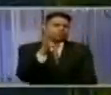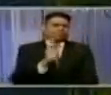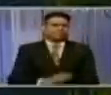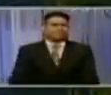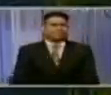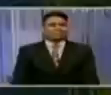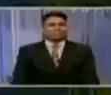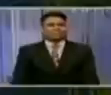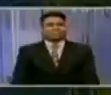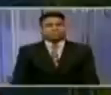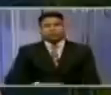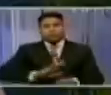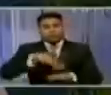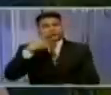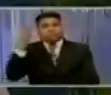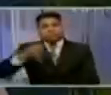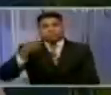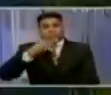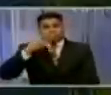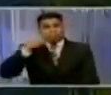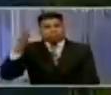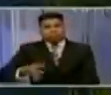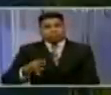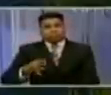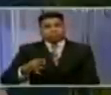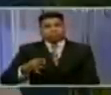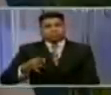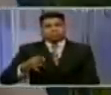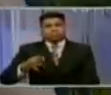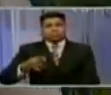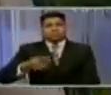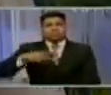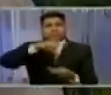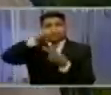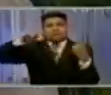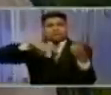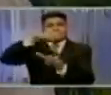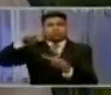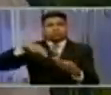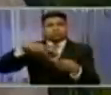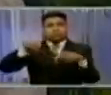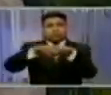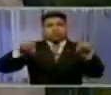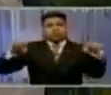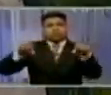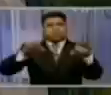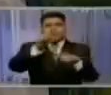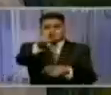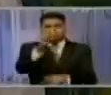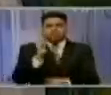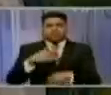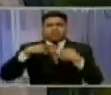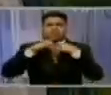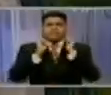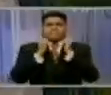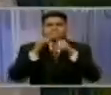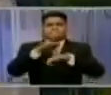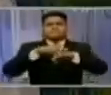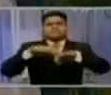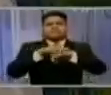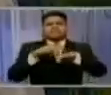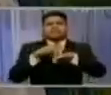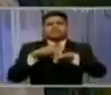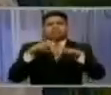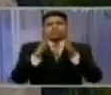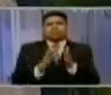Porque de verdad, verdad, la revolución educativa, profesor Aristóbulo, usted que fue ministro de Educación del presidente